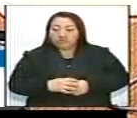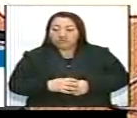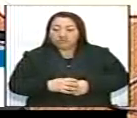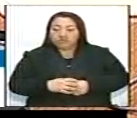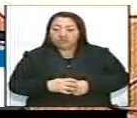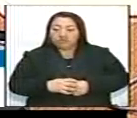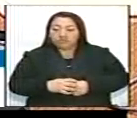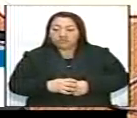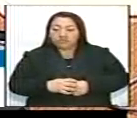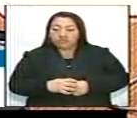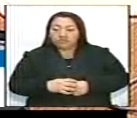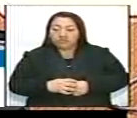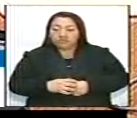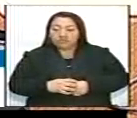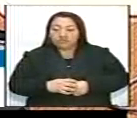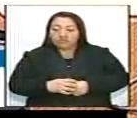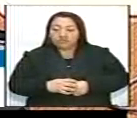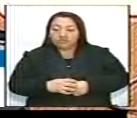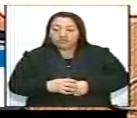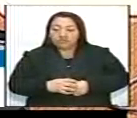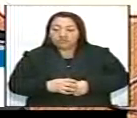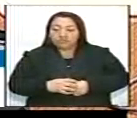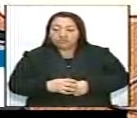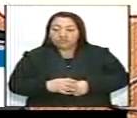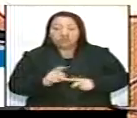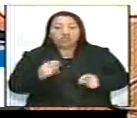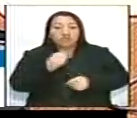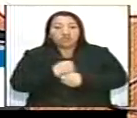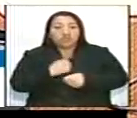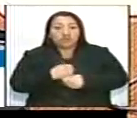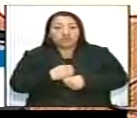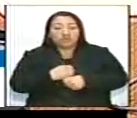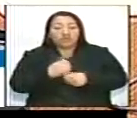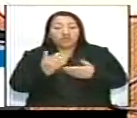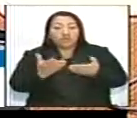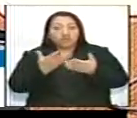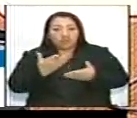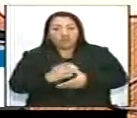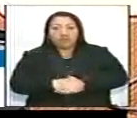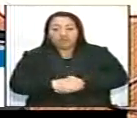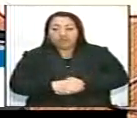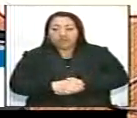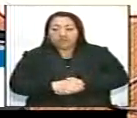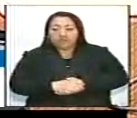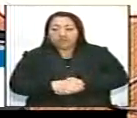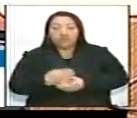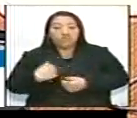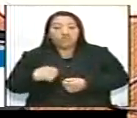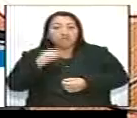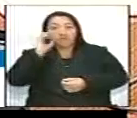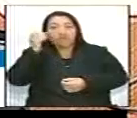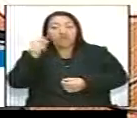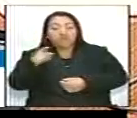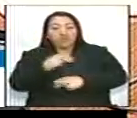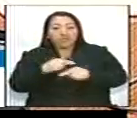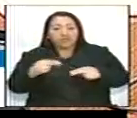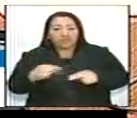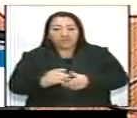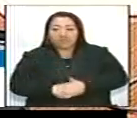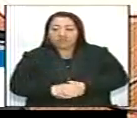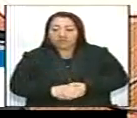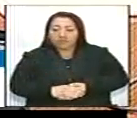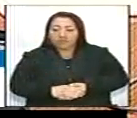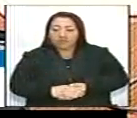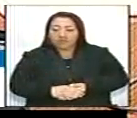salud también que existen, pero el diseño de la meta nos exigió a las municipalidades que se cree esta instancia